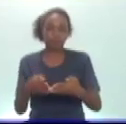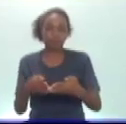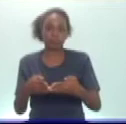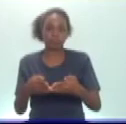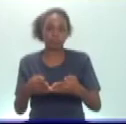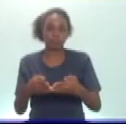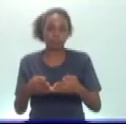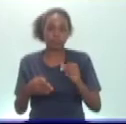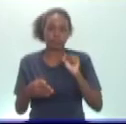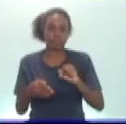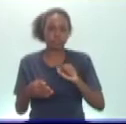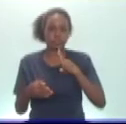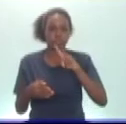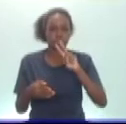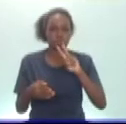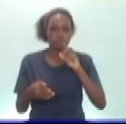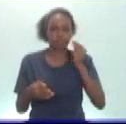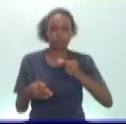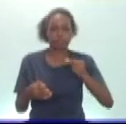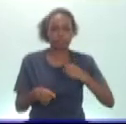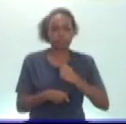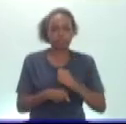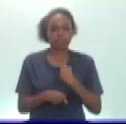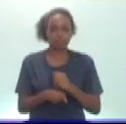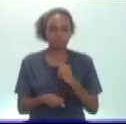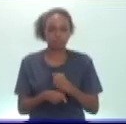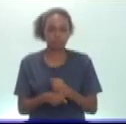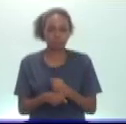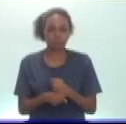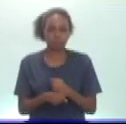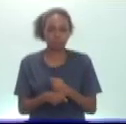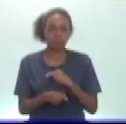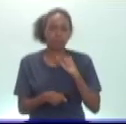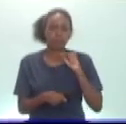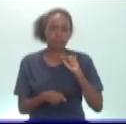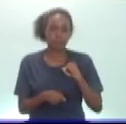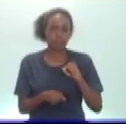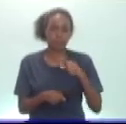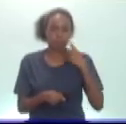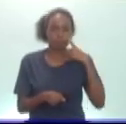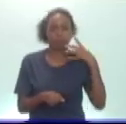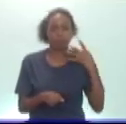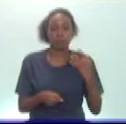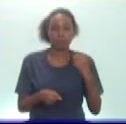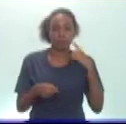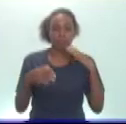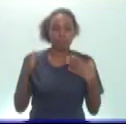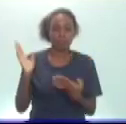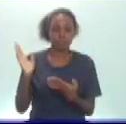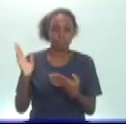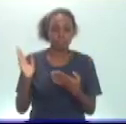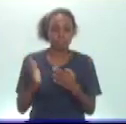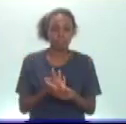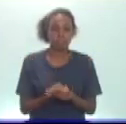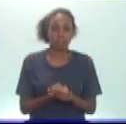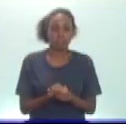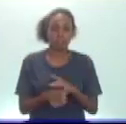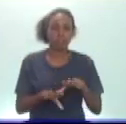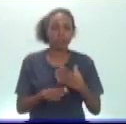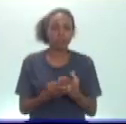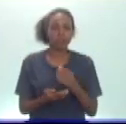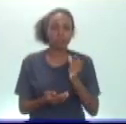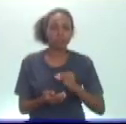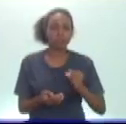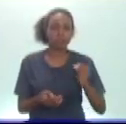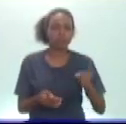integrado por 12 personas. Aquí está más que evidente cuáles son los datos. Nos dice la cantidad de personas que ha